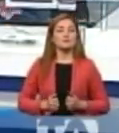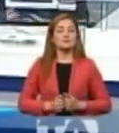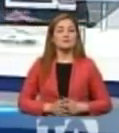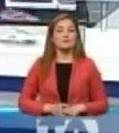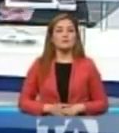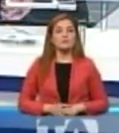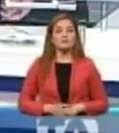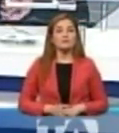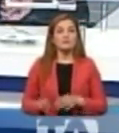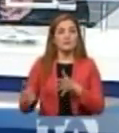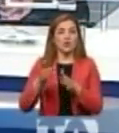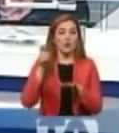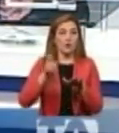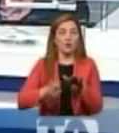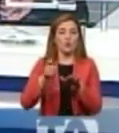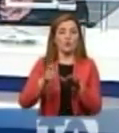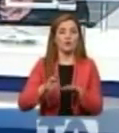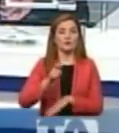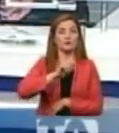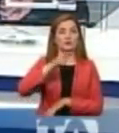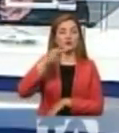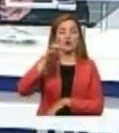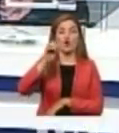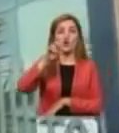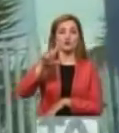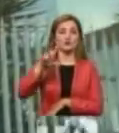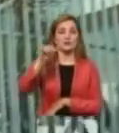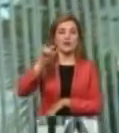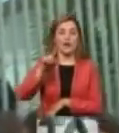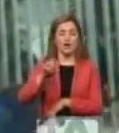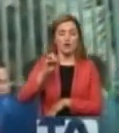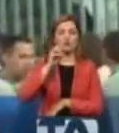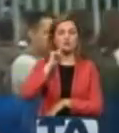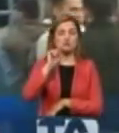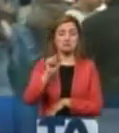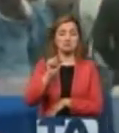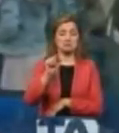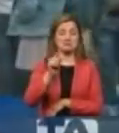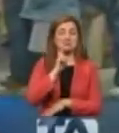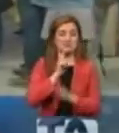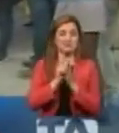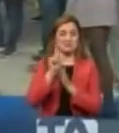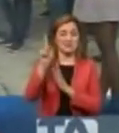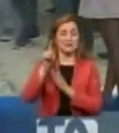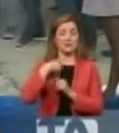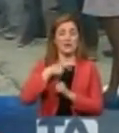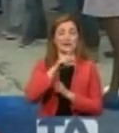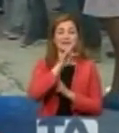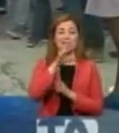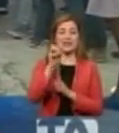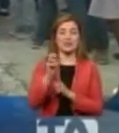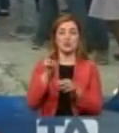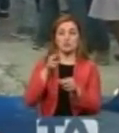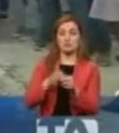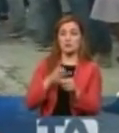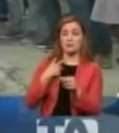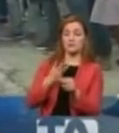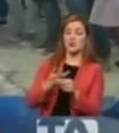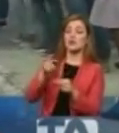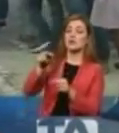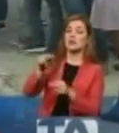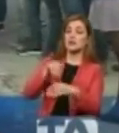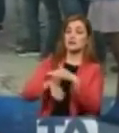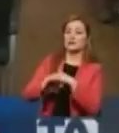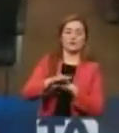Bueno, le contamos que el juez Gonzalo Santillán falló a favor de 70 aspirantes a policías que no ingresaron al proceso de selección por